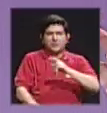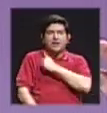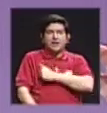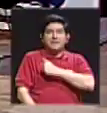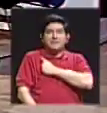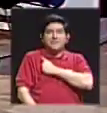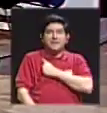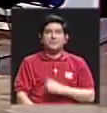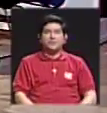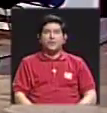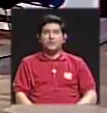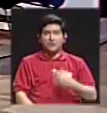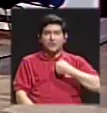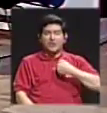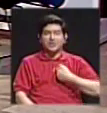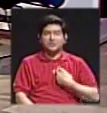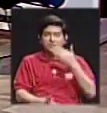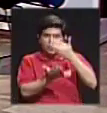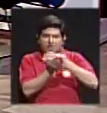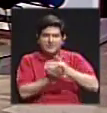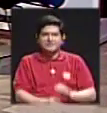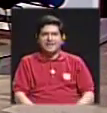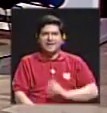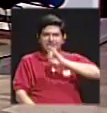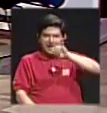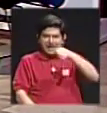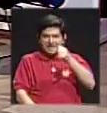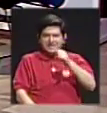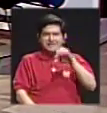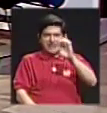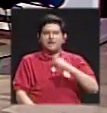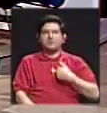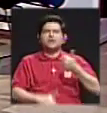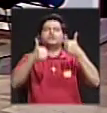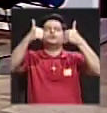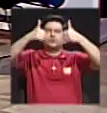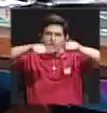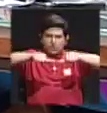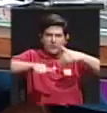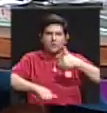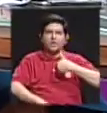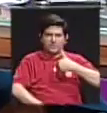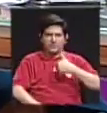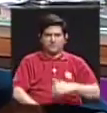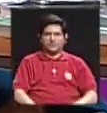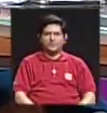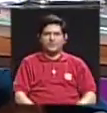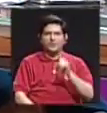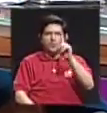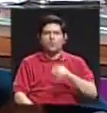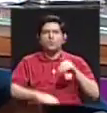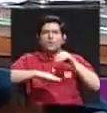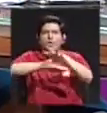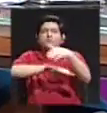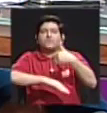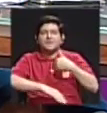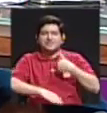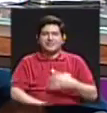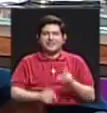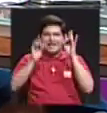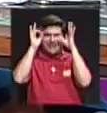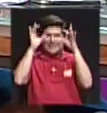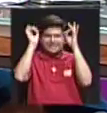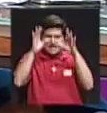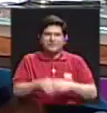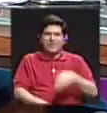perdón que interrumpa, uh-huh. ahí. Yo estoy totalmente de acuerdo de que hay una injerencia terrible en el